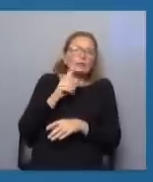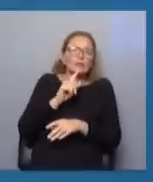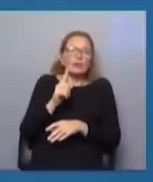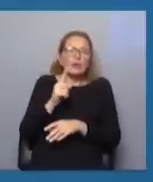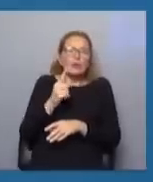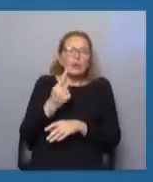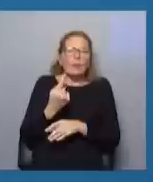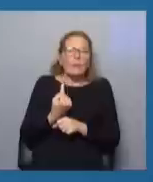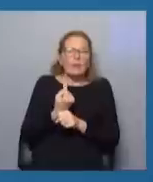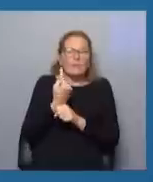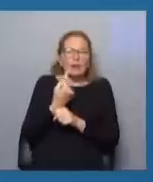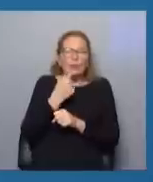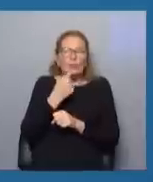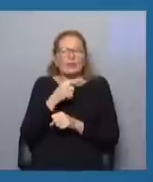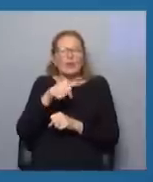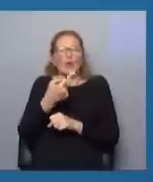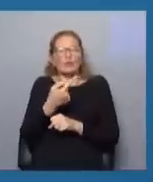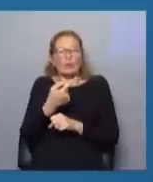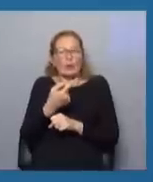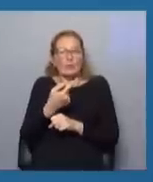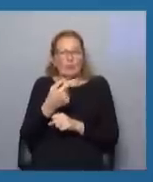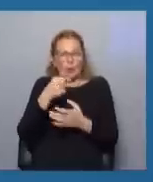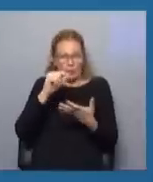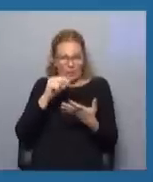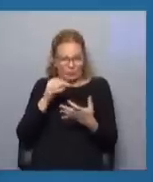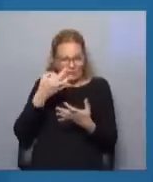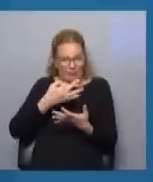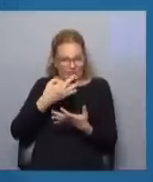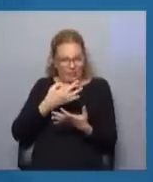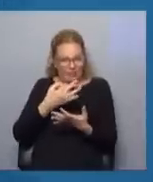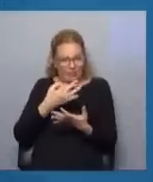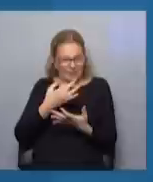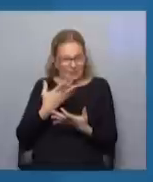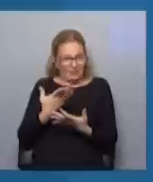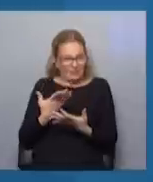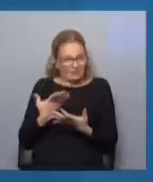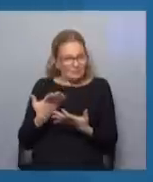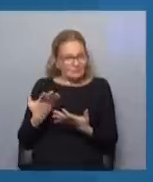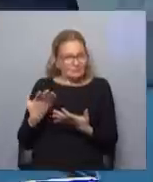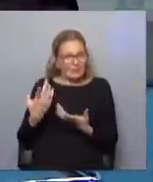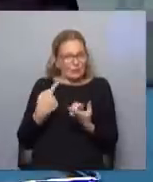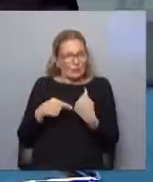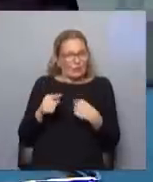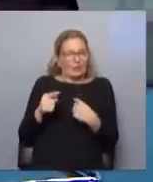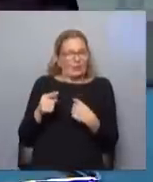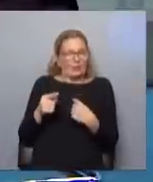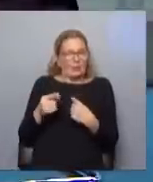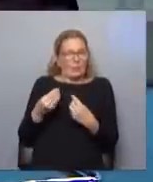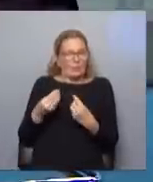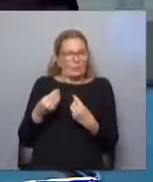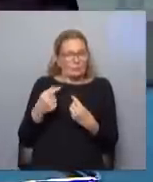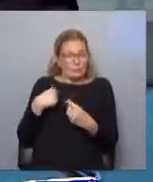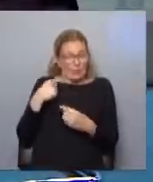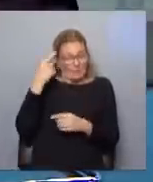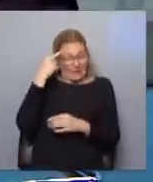tema de las primarias como se dice en otro lado pero es un dato de la realidad bueno entonces como además yo